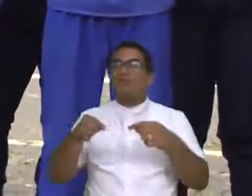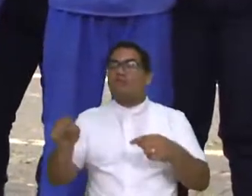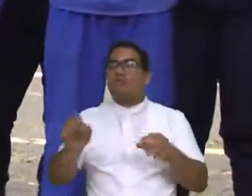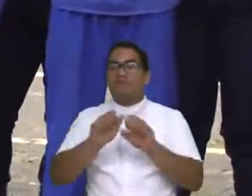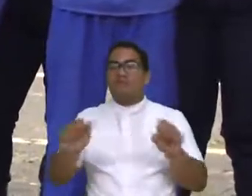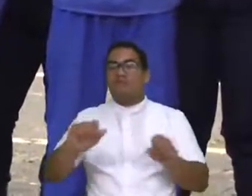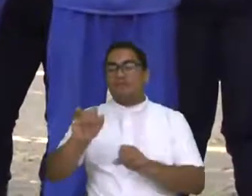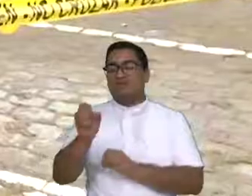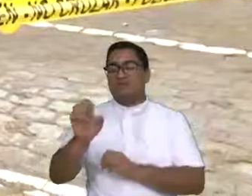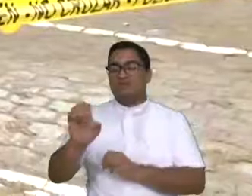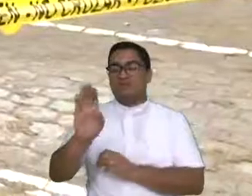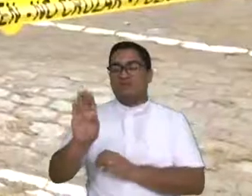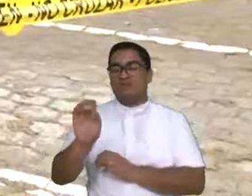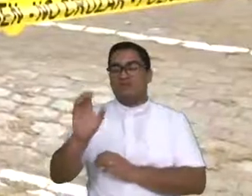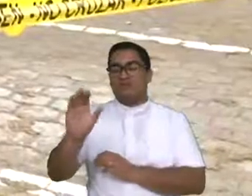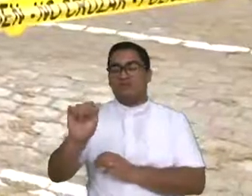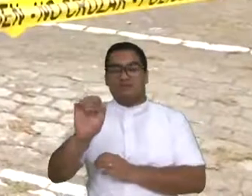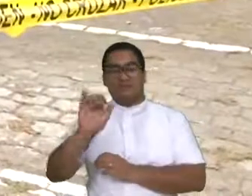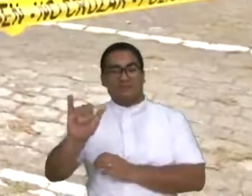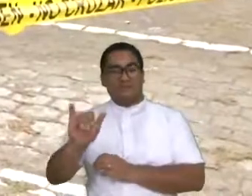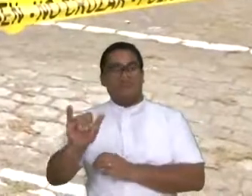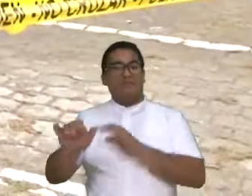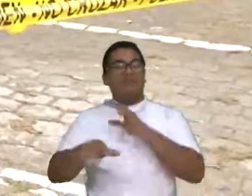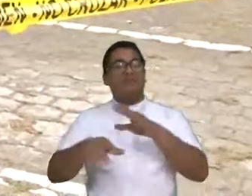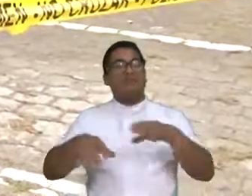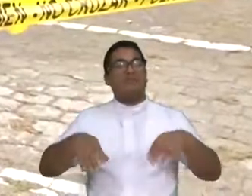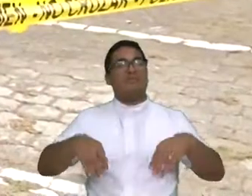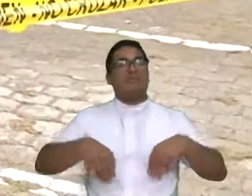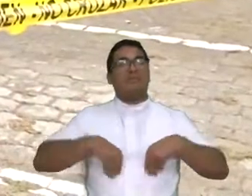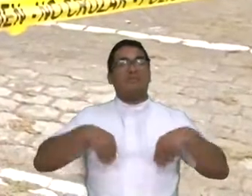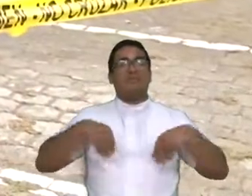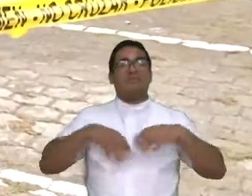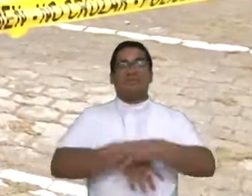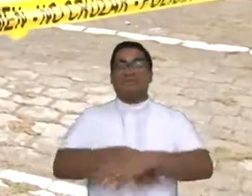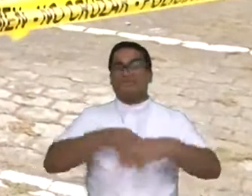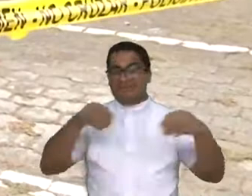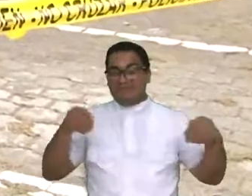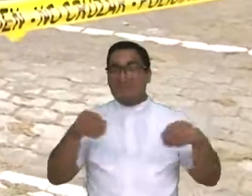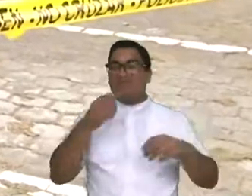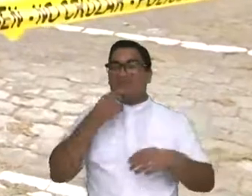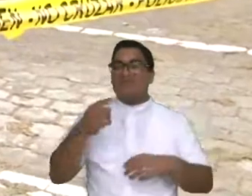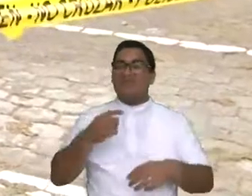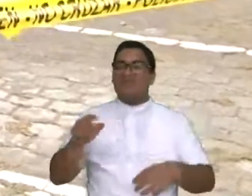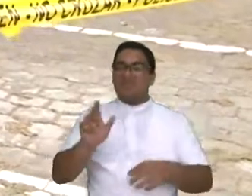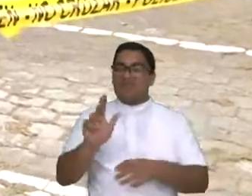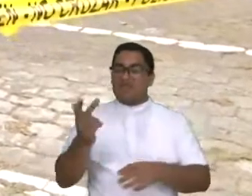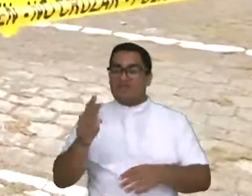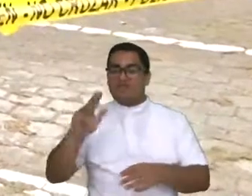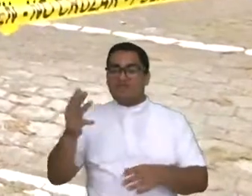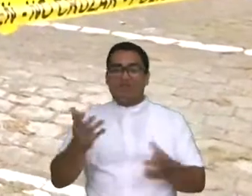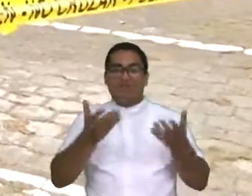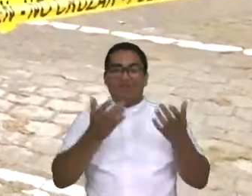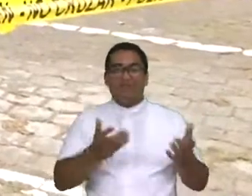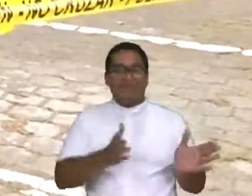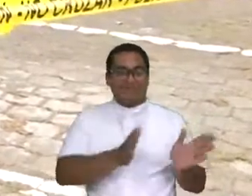Bocay. Jinotega, evidencia ocupada a los delincuentes, 89 libras de marihuana.